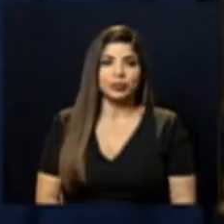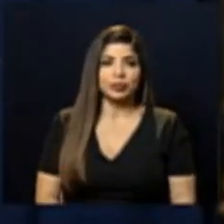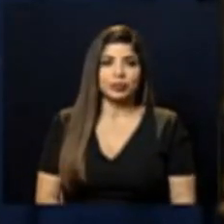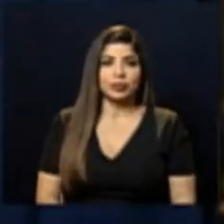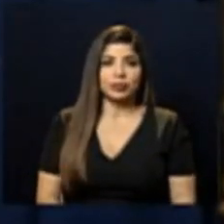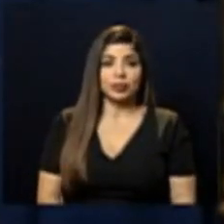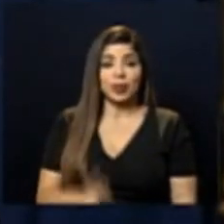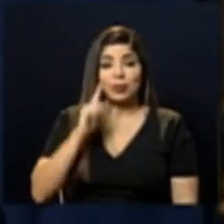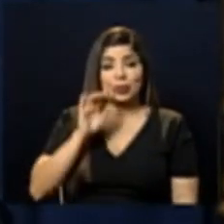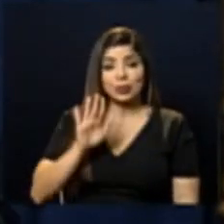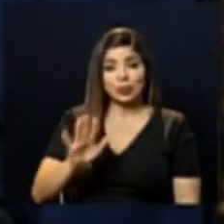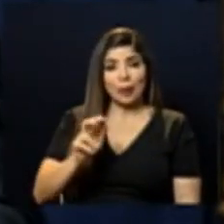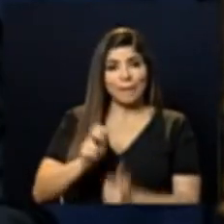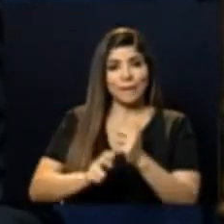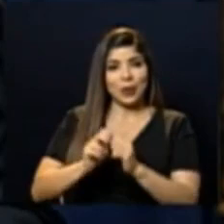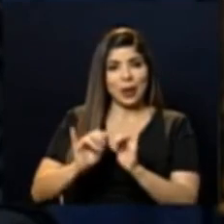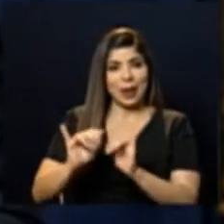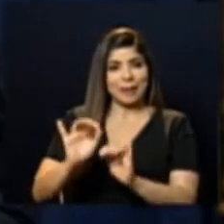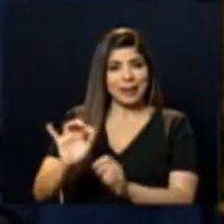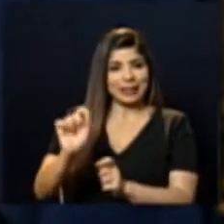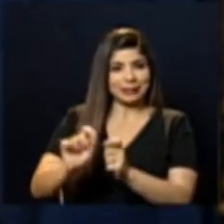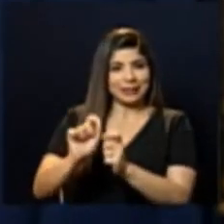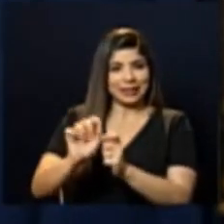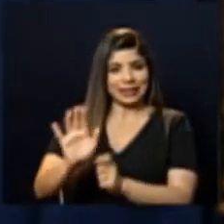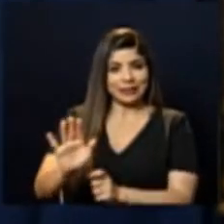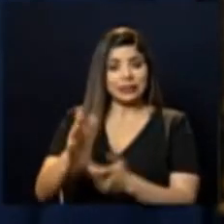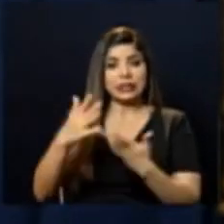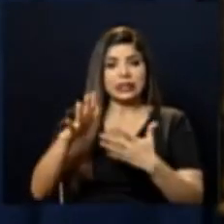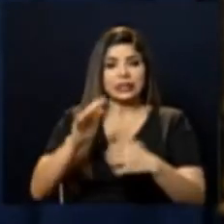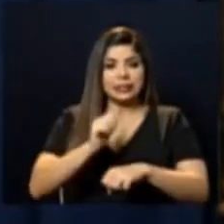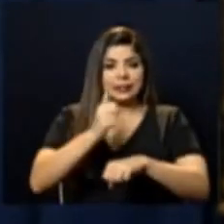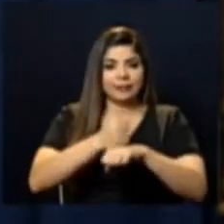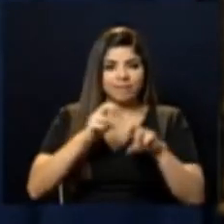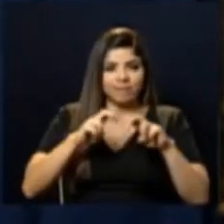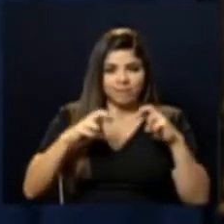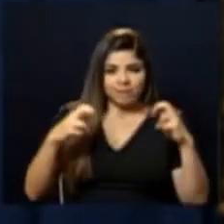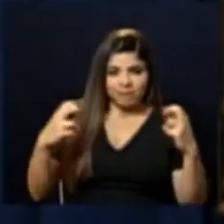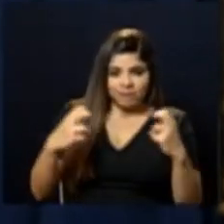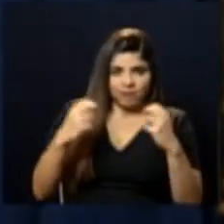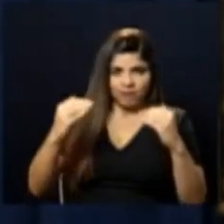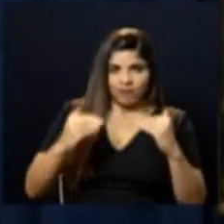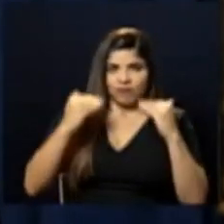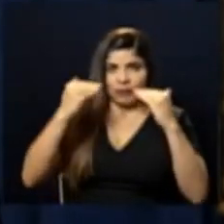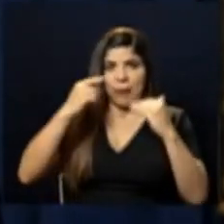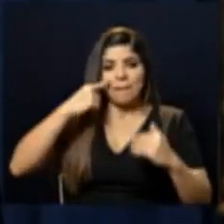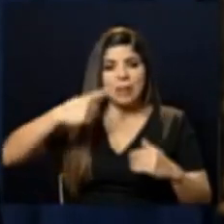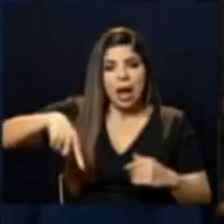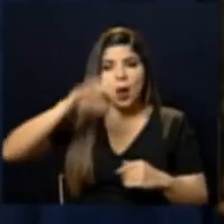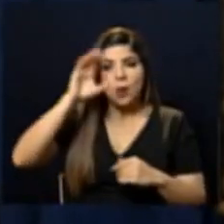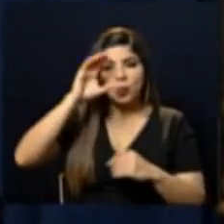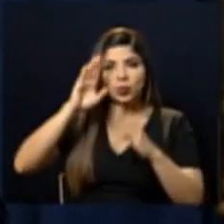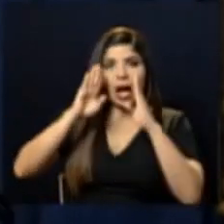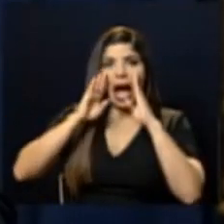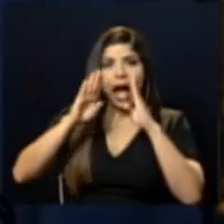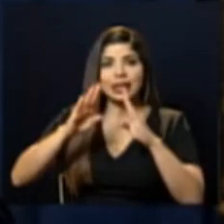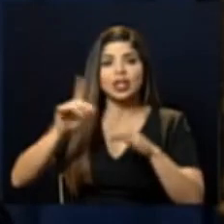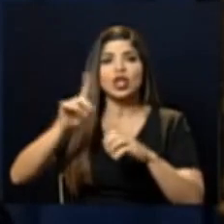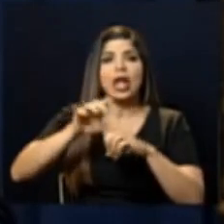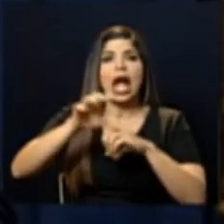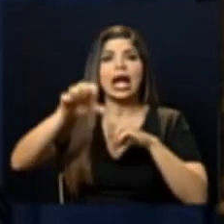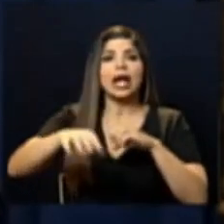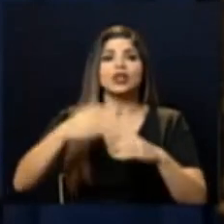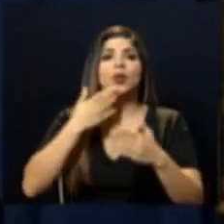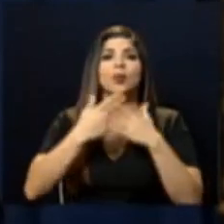Por su problemática particular, hemos instalado una mesa de alto nivel para la atención del Cantón de Buenos